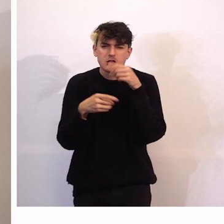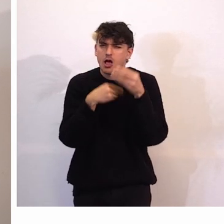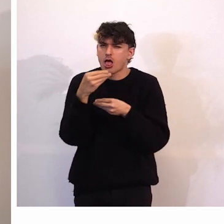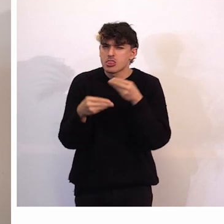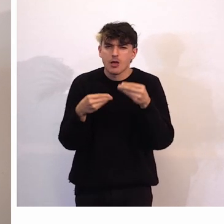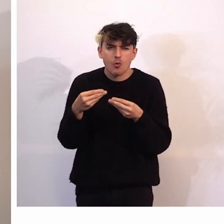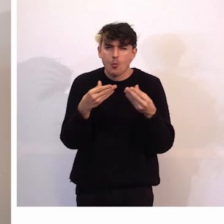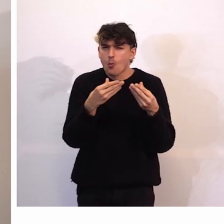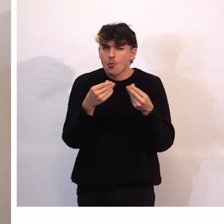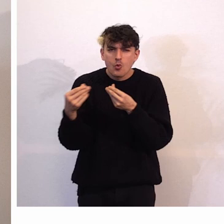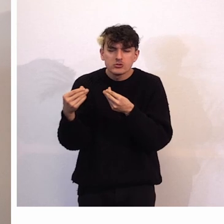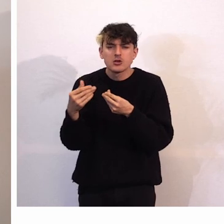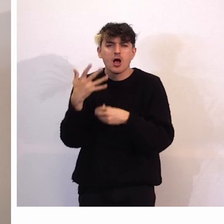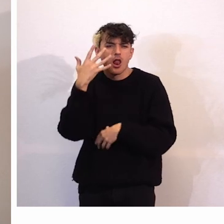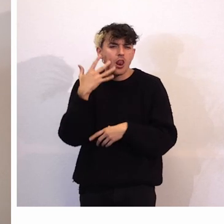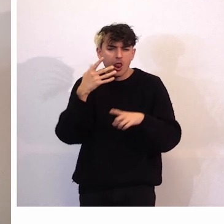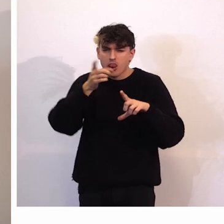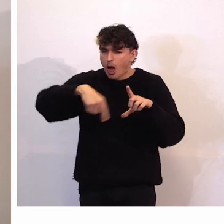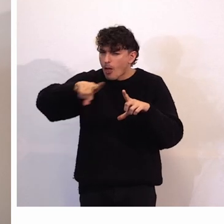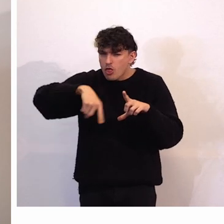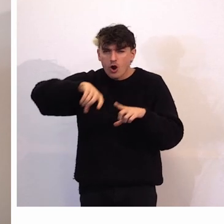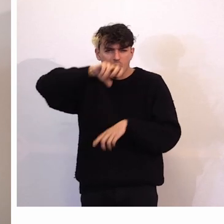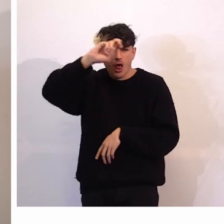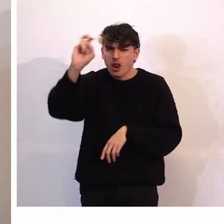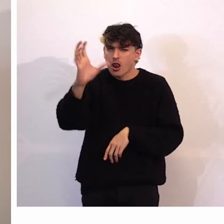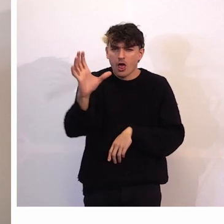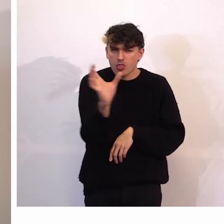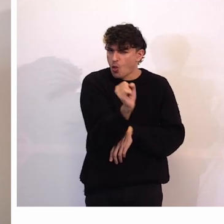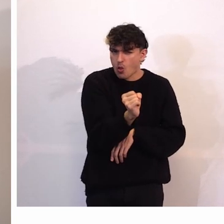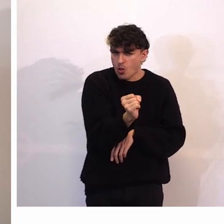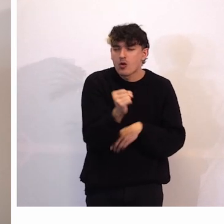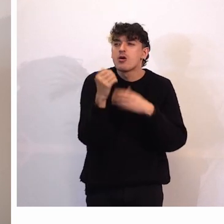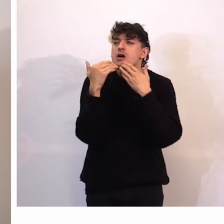hacemos lavadora, hacemos de todo. Y gracias a ti,